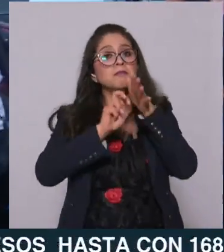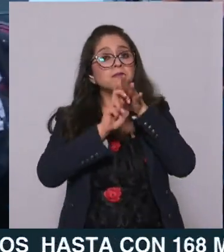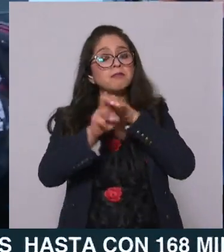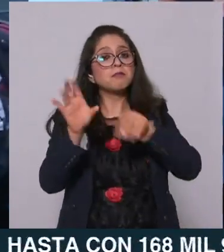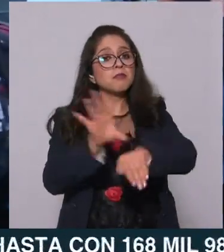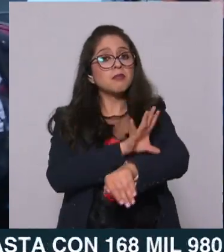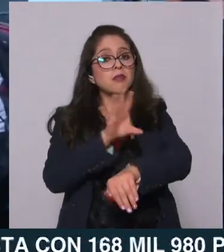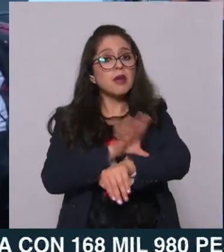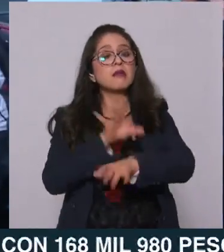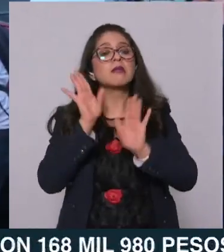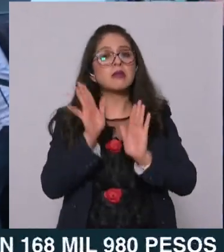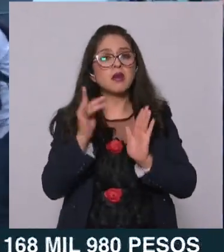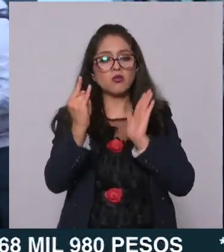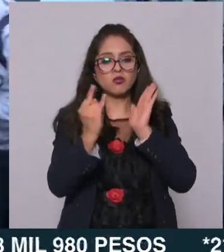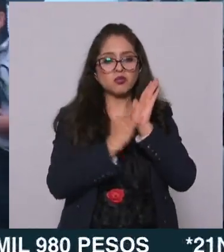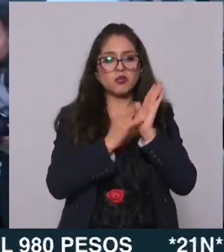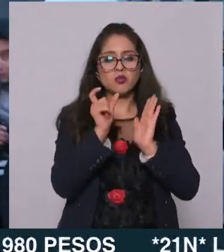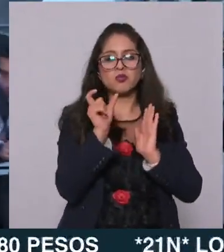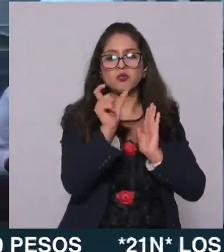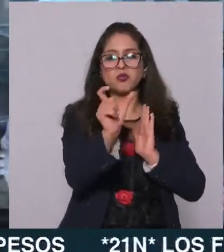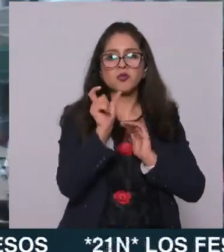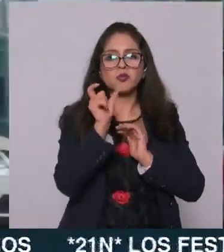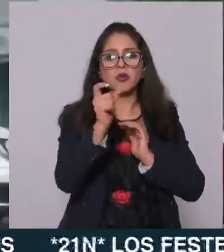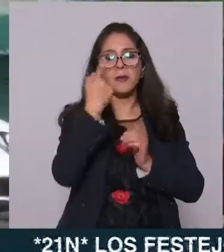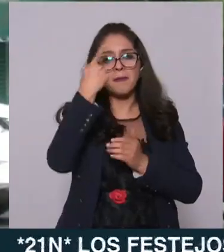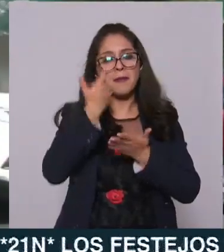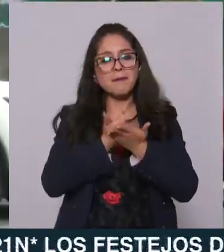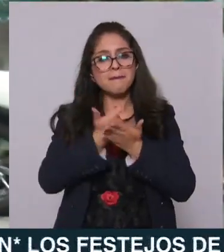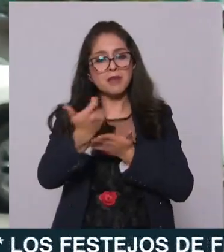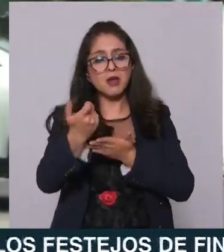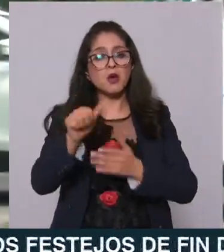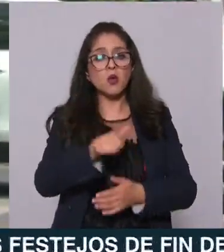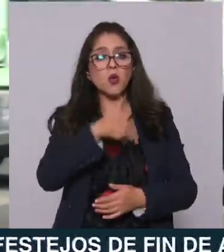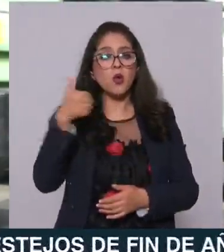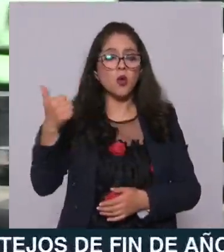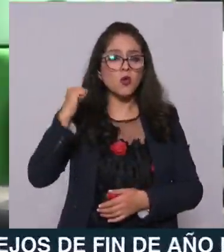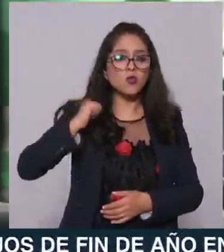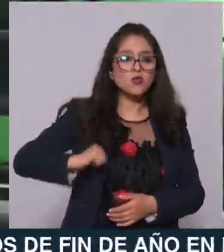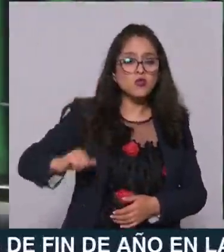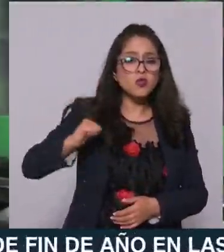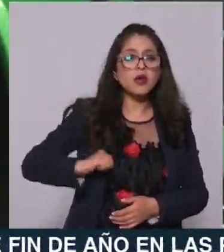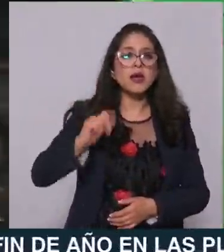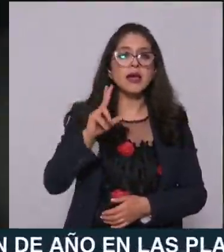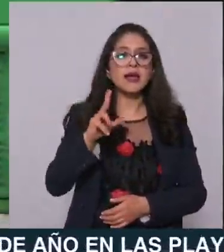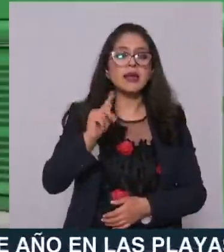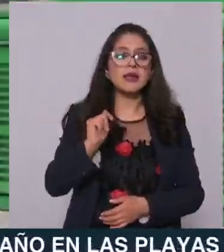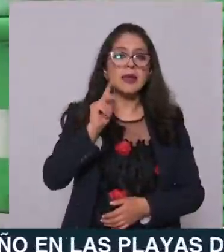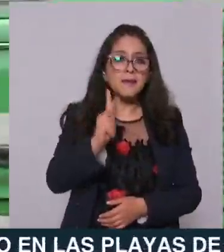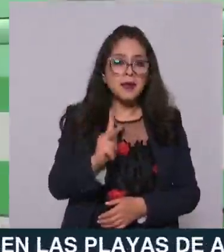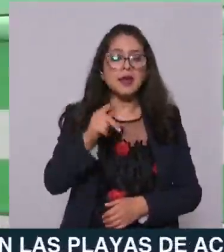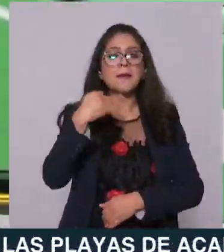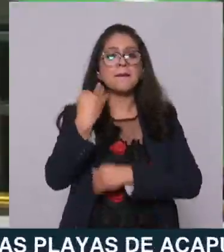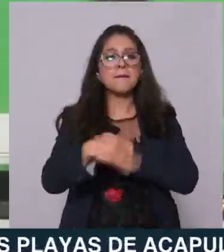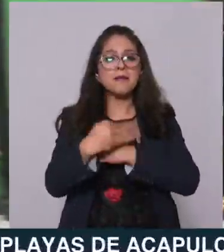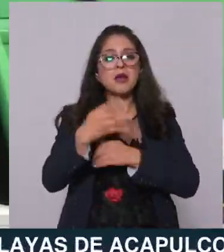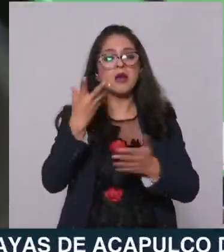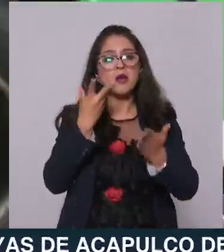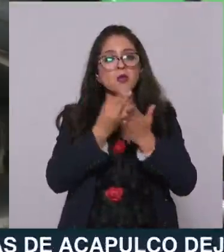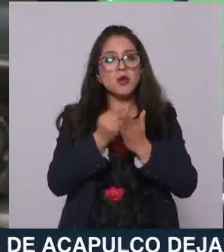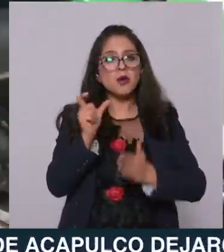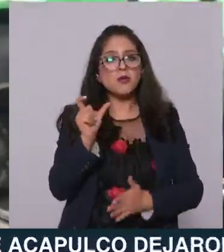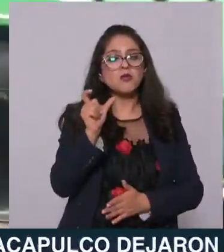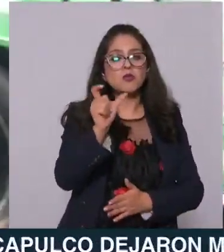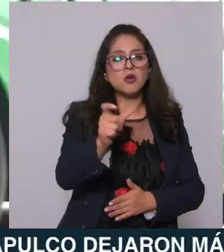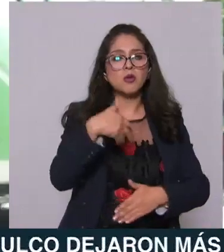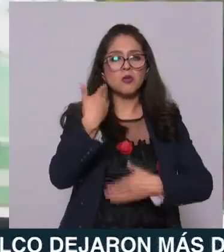nuevas cuentan ya con el sistema para aceptar esta modalidad de pago, mientras que las unidades antiguas y las de RTP, las modificaciones para que acepten este